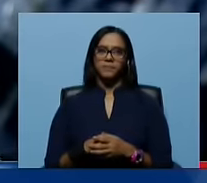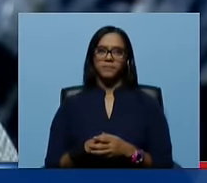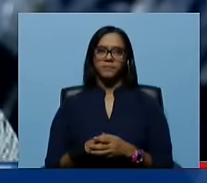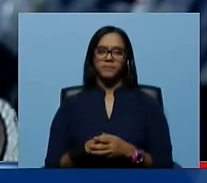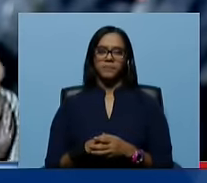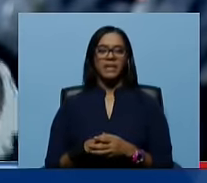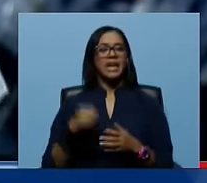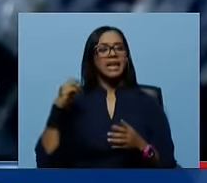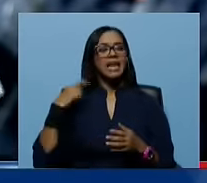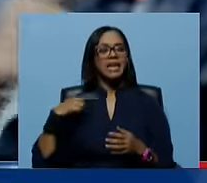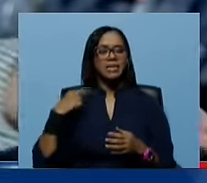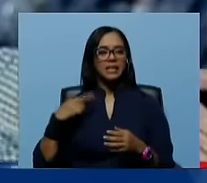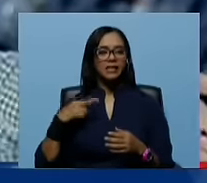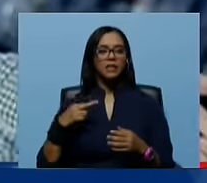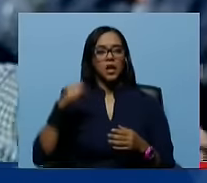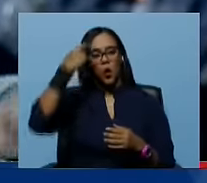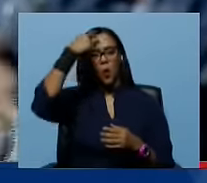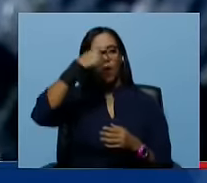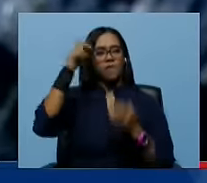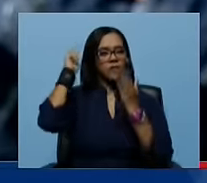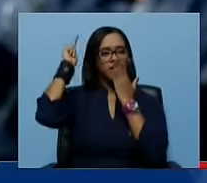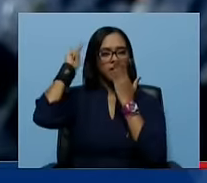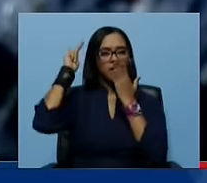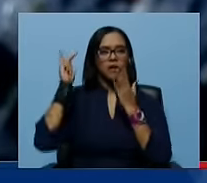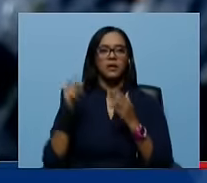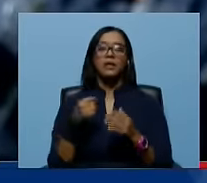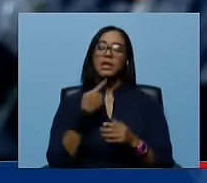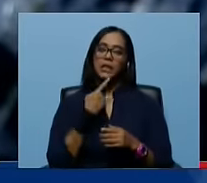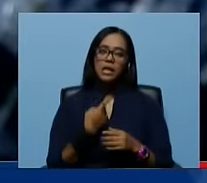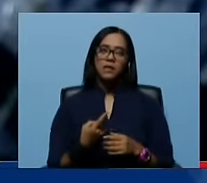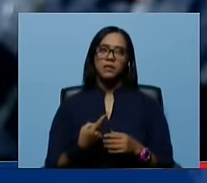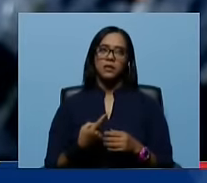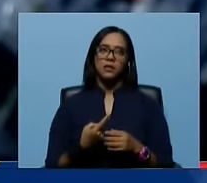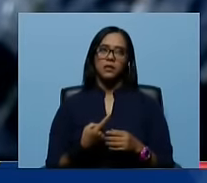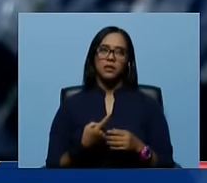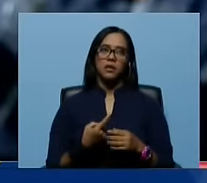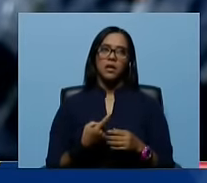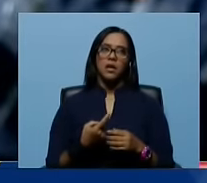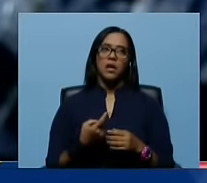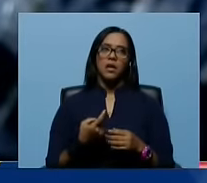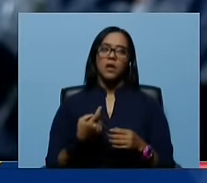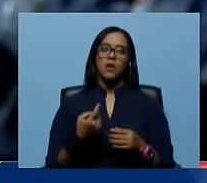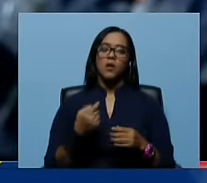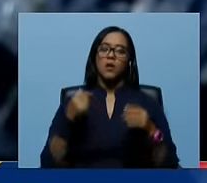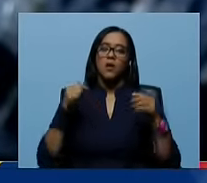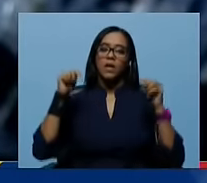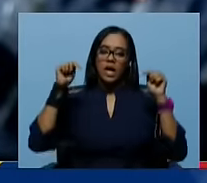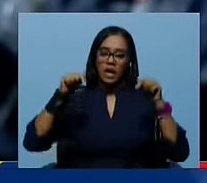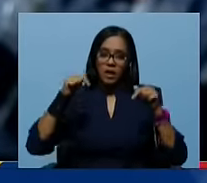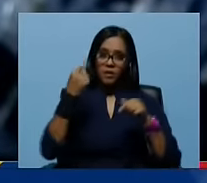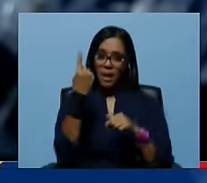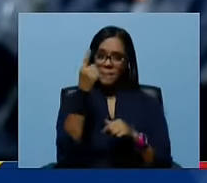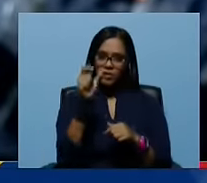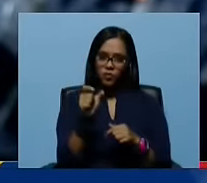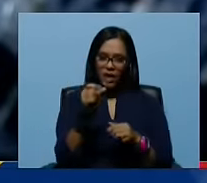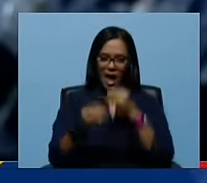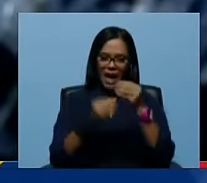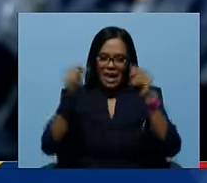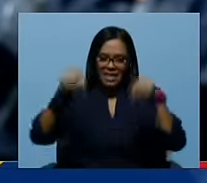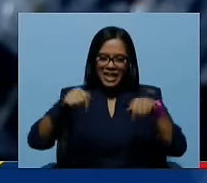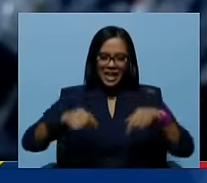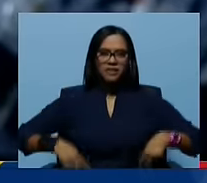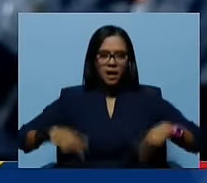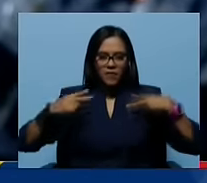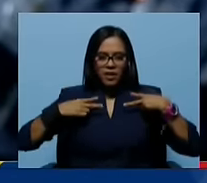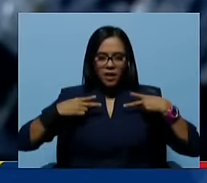y las creencias religiosas de los pueblos originales, dicen que lo que uno haga aquí en esta vida le abre